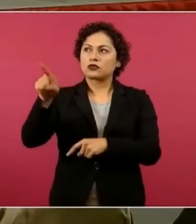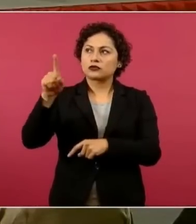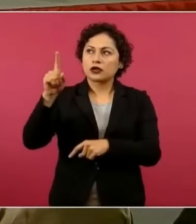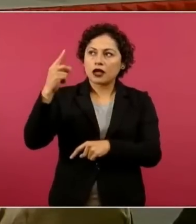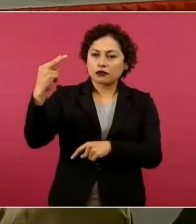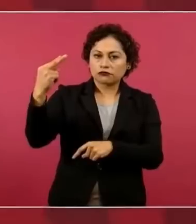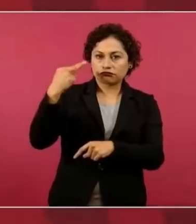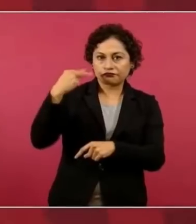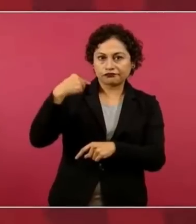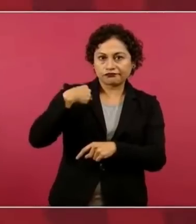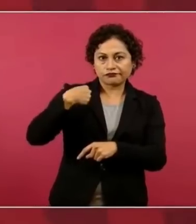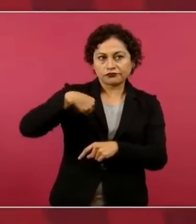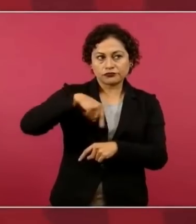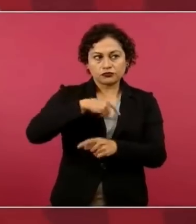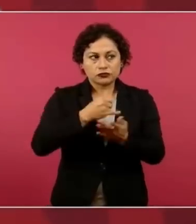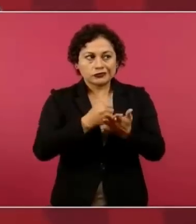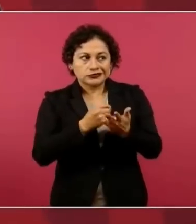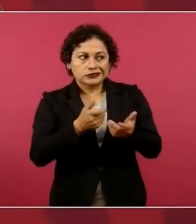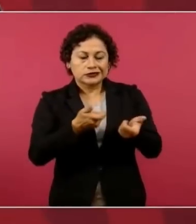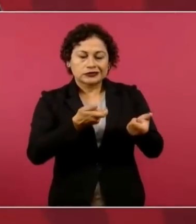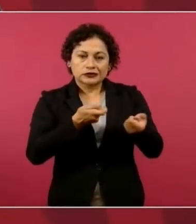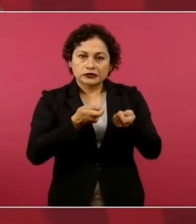que tuvieron que aceptar